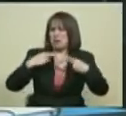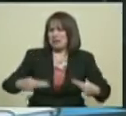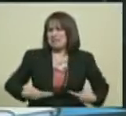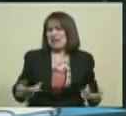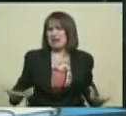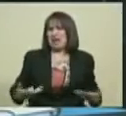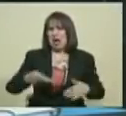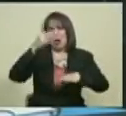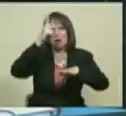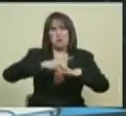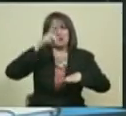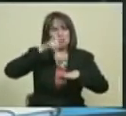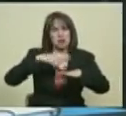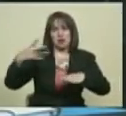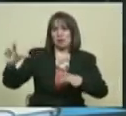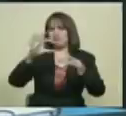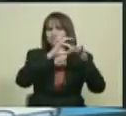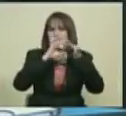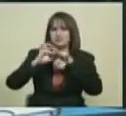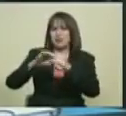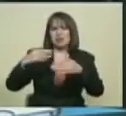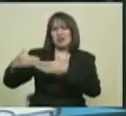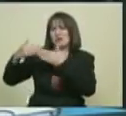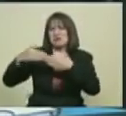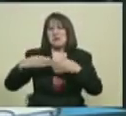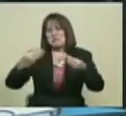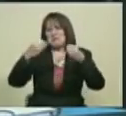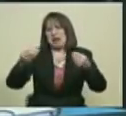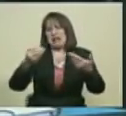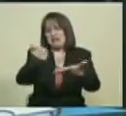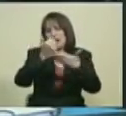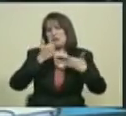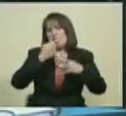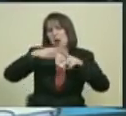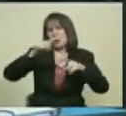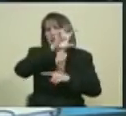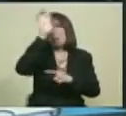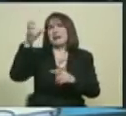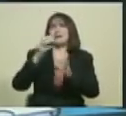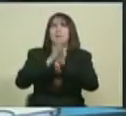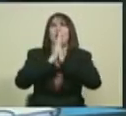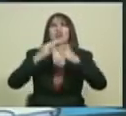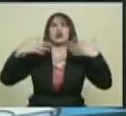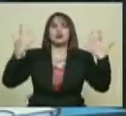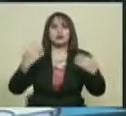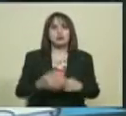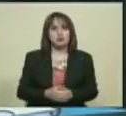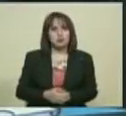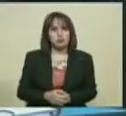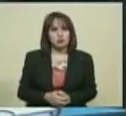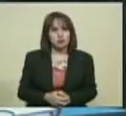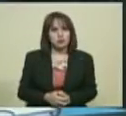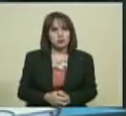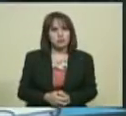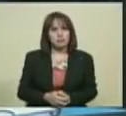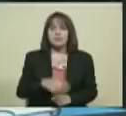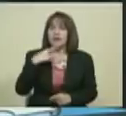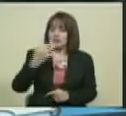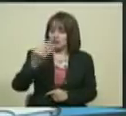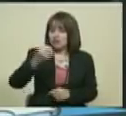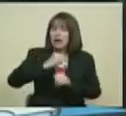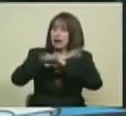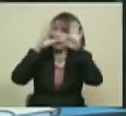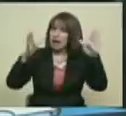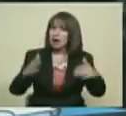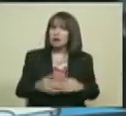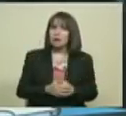es un estado asociado, ¿qué van a estar ayudando a otros países? Por Dios, seamos de verdad claros.